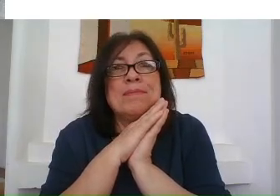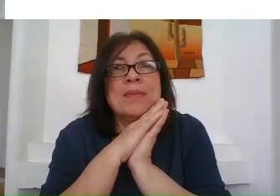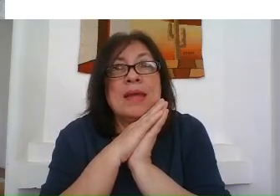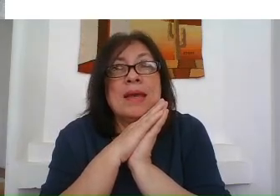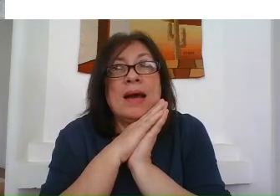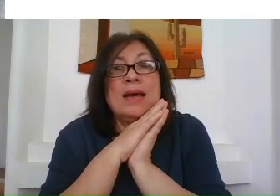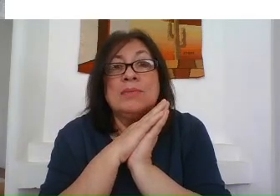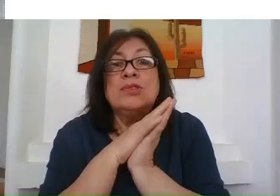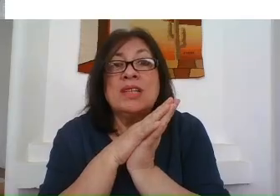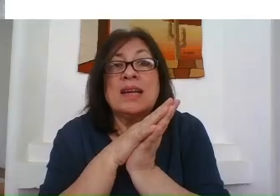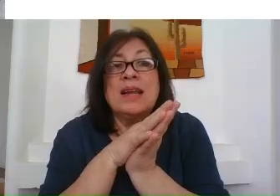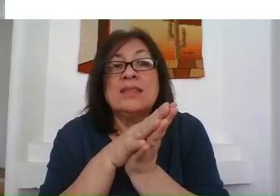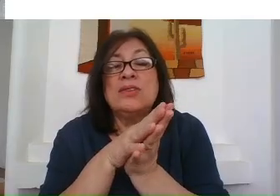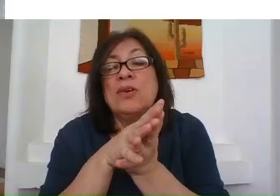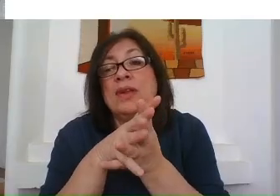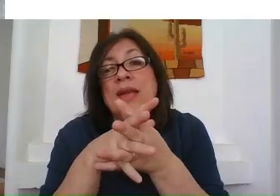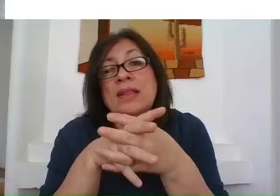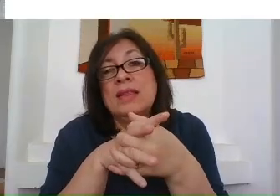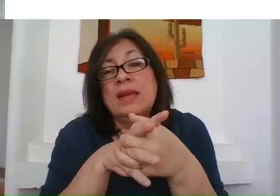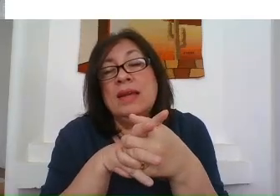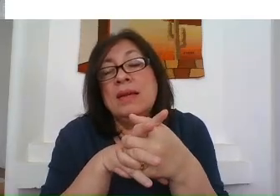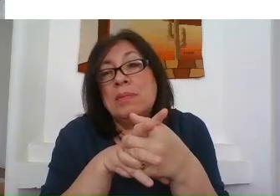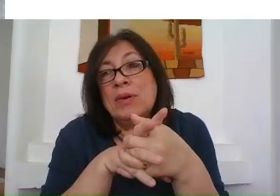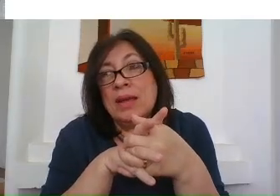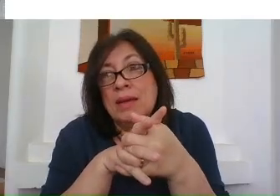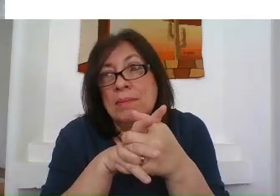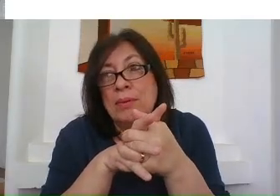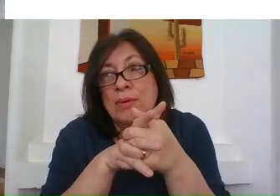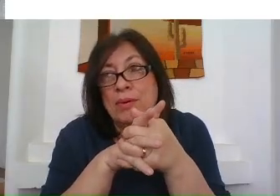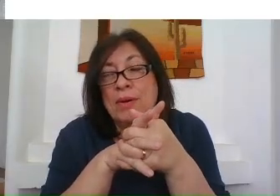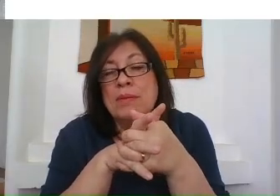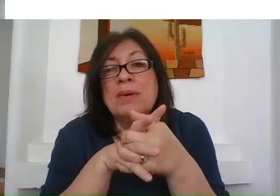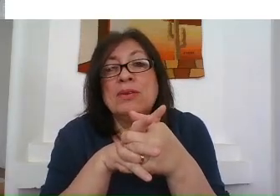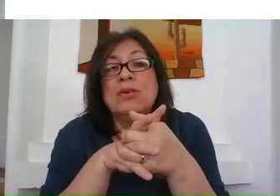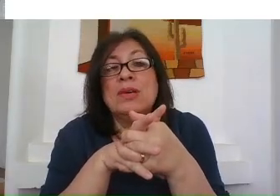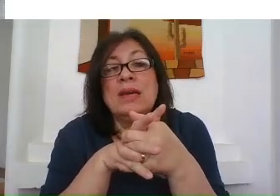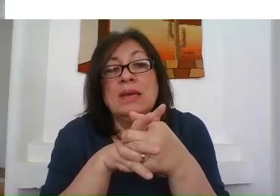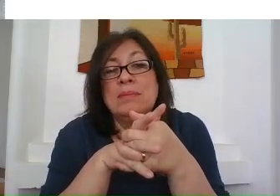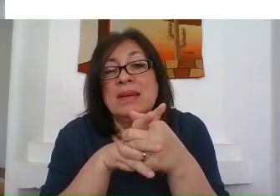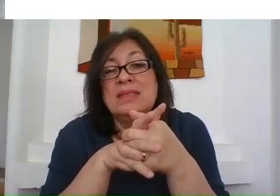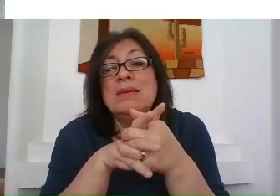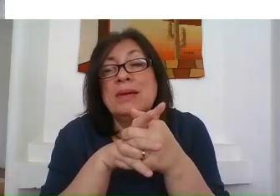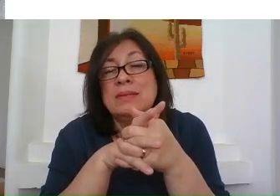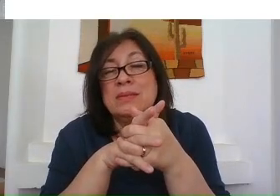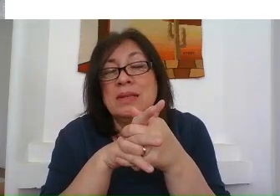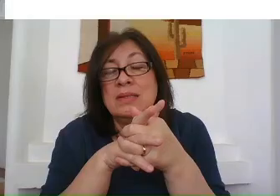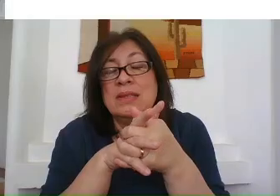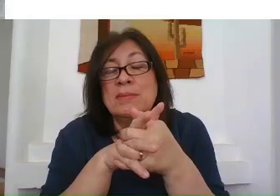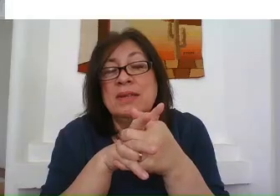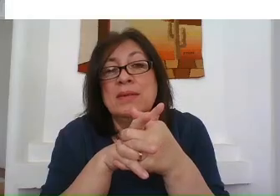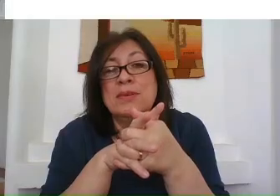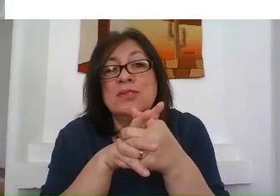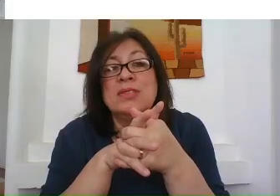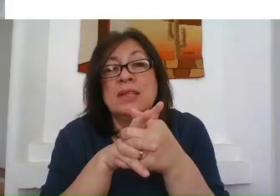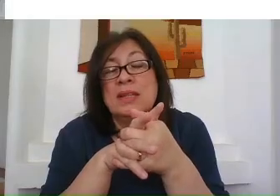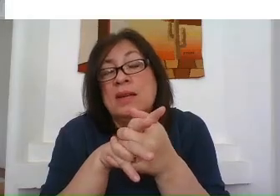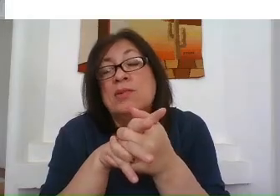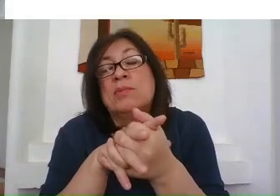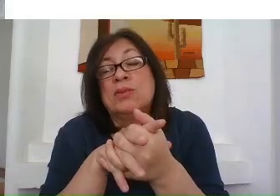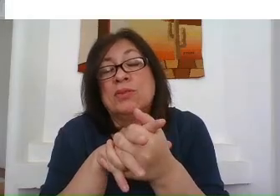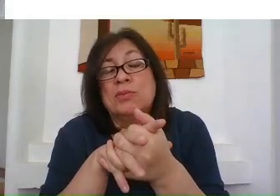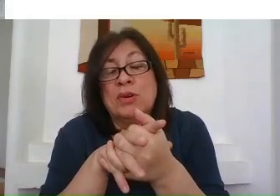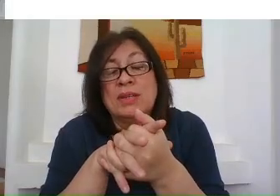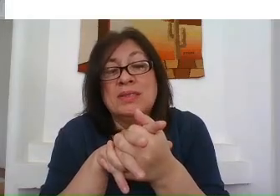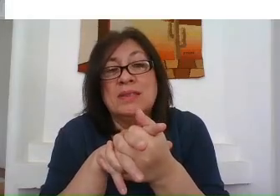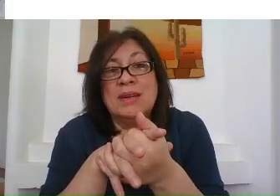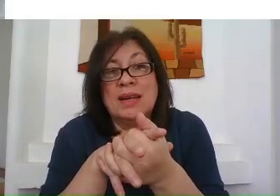porque hay mucha relación entre, por ejemplo, patologías invasivas del sistema nervioso central,